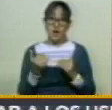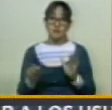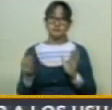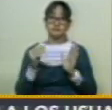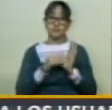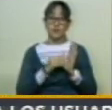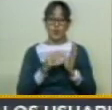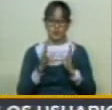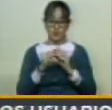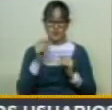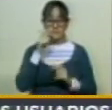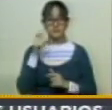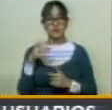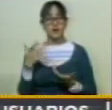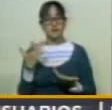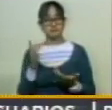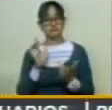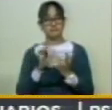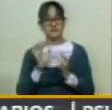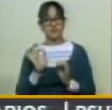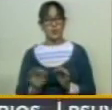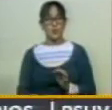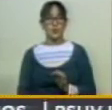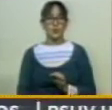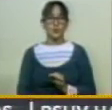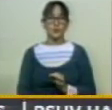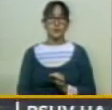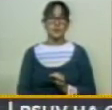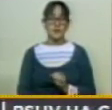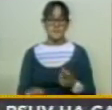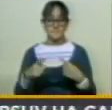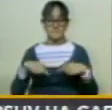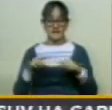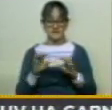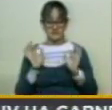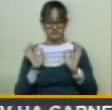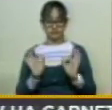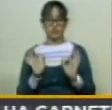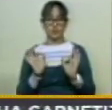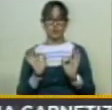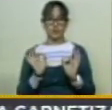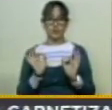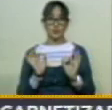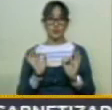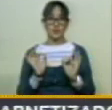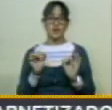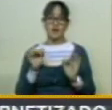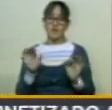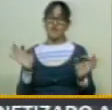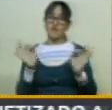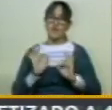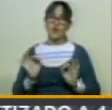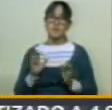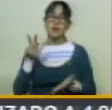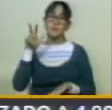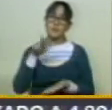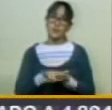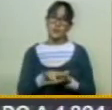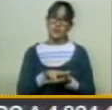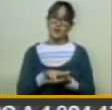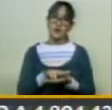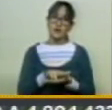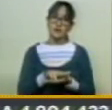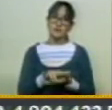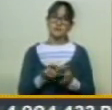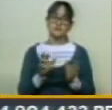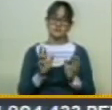que todo el mundo esté conteste y seguro y lo recuerde, que la mesa se constituye de esta manera. Lo aprobamos también para que